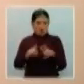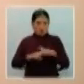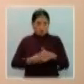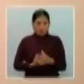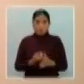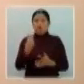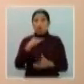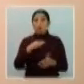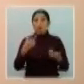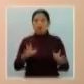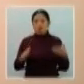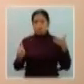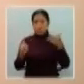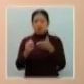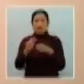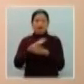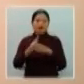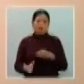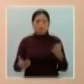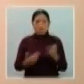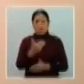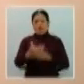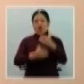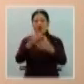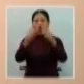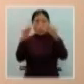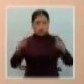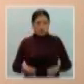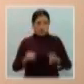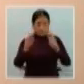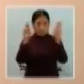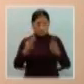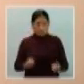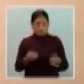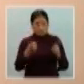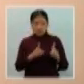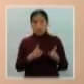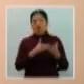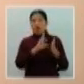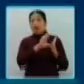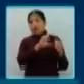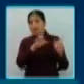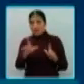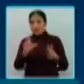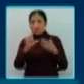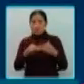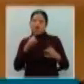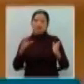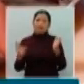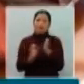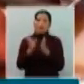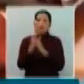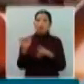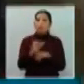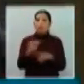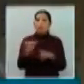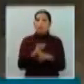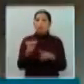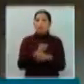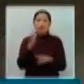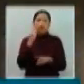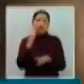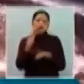estamos terminando lo que es la actualización cartográfica, pasaremos también a hacer lo que es el censo experimental y